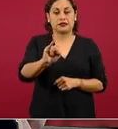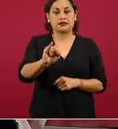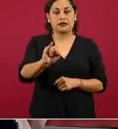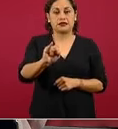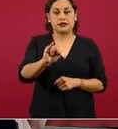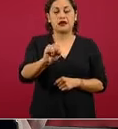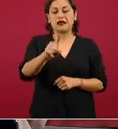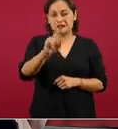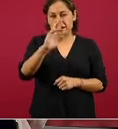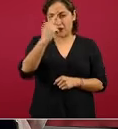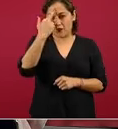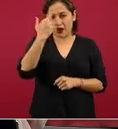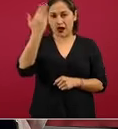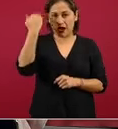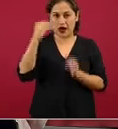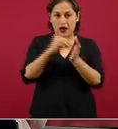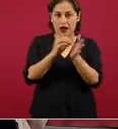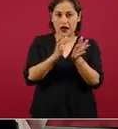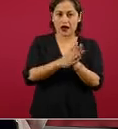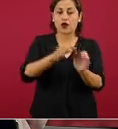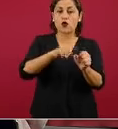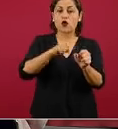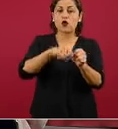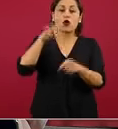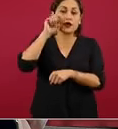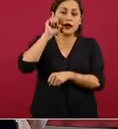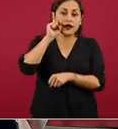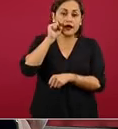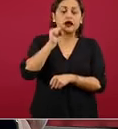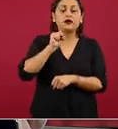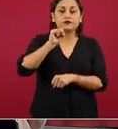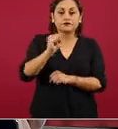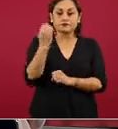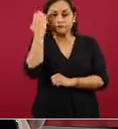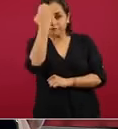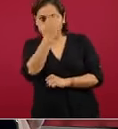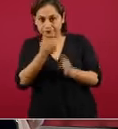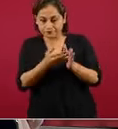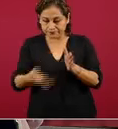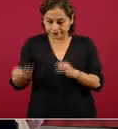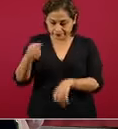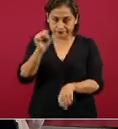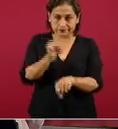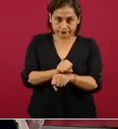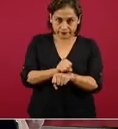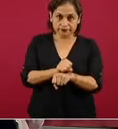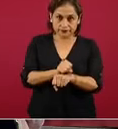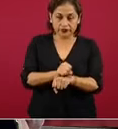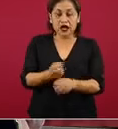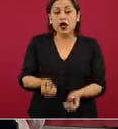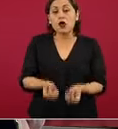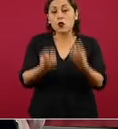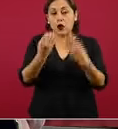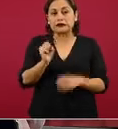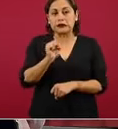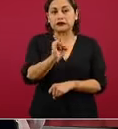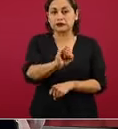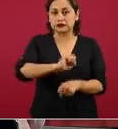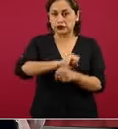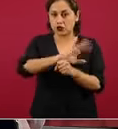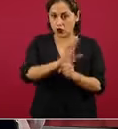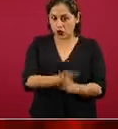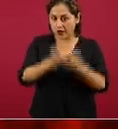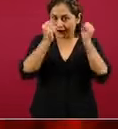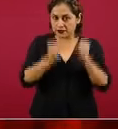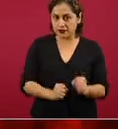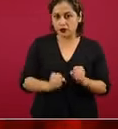el porcentaje de positividad, es decir, del total de muestras que se toman en la semana, cuántas de ellas son positivas, y haber llegado a un